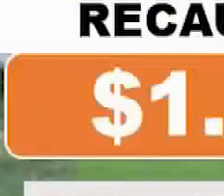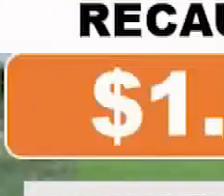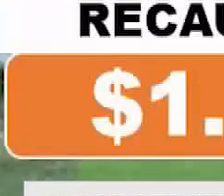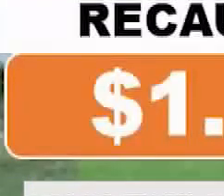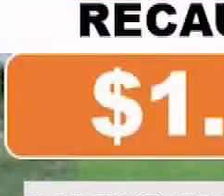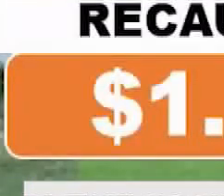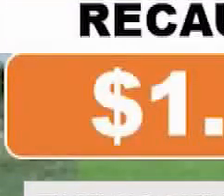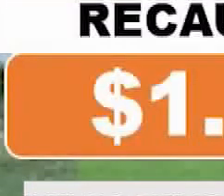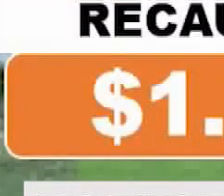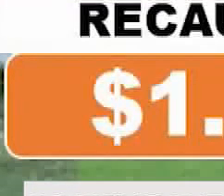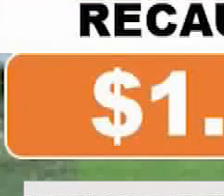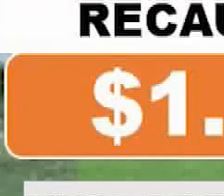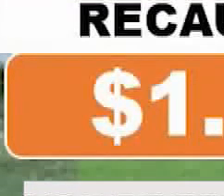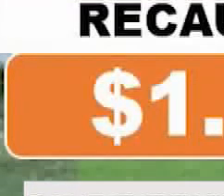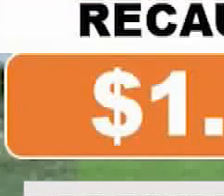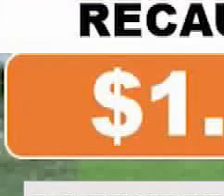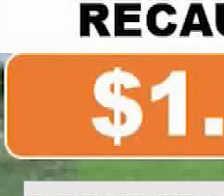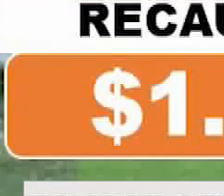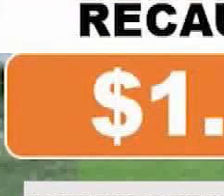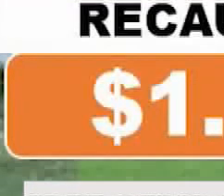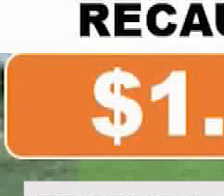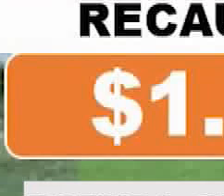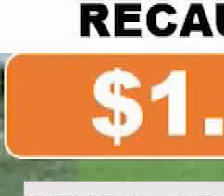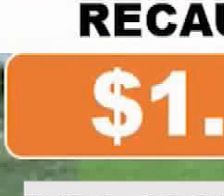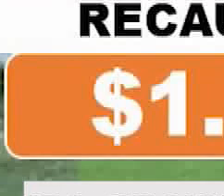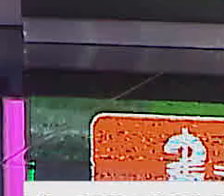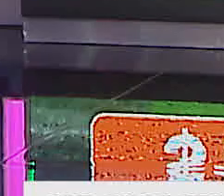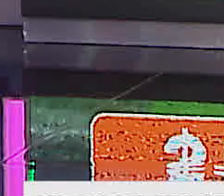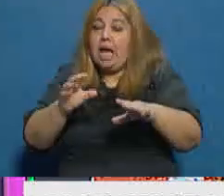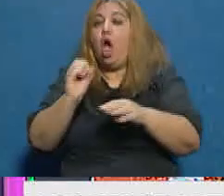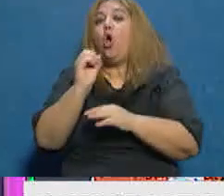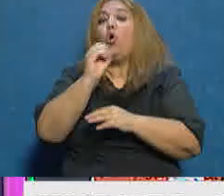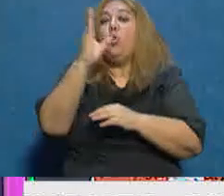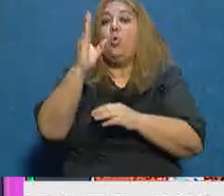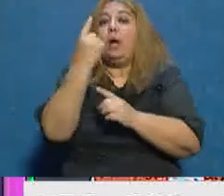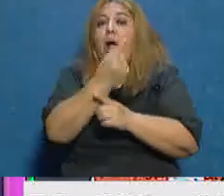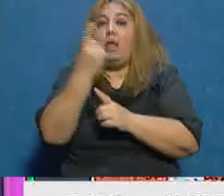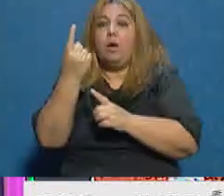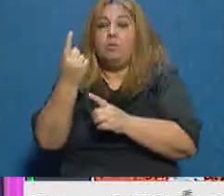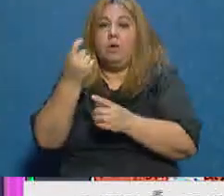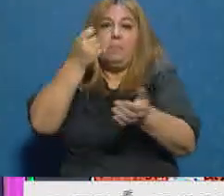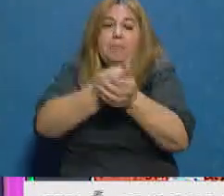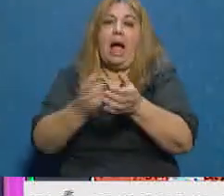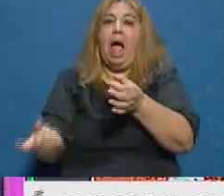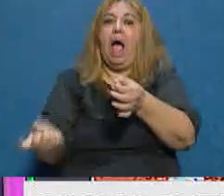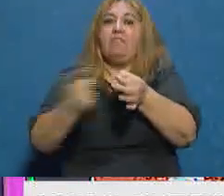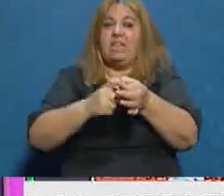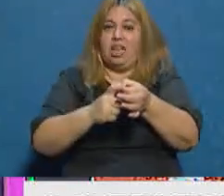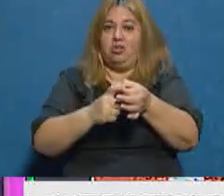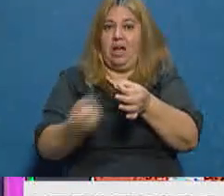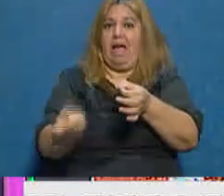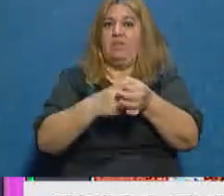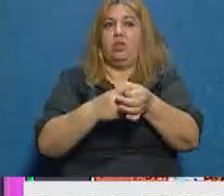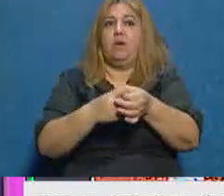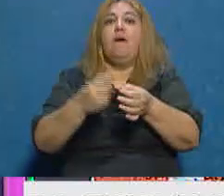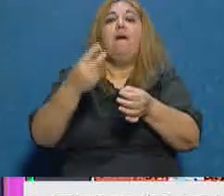más importante. Cada vez que arranca la temporada, cada club tiene que pagar una reafiliación. 22.500